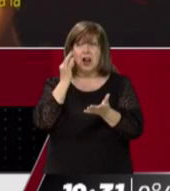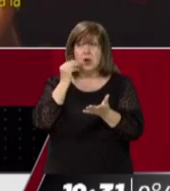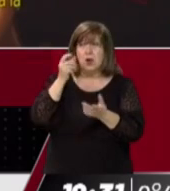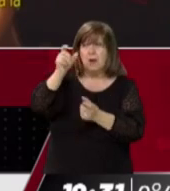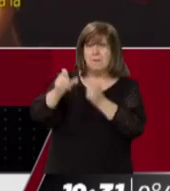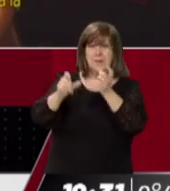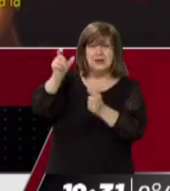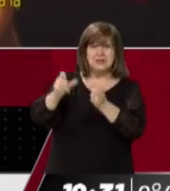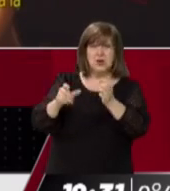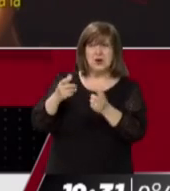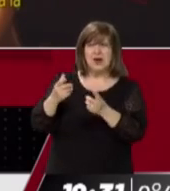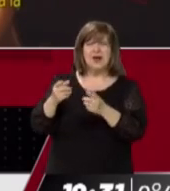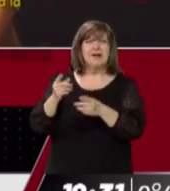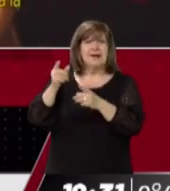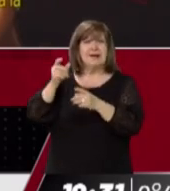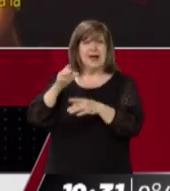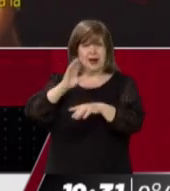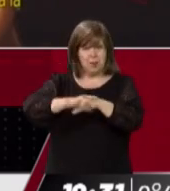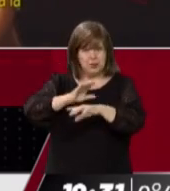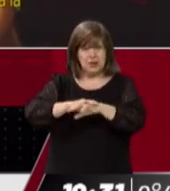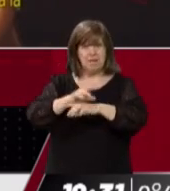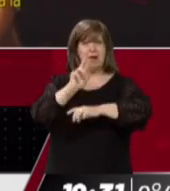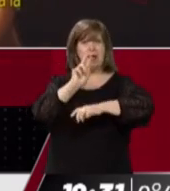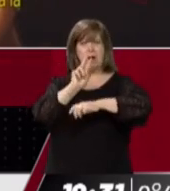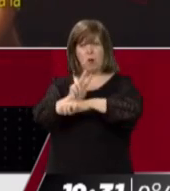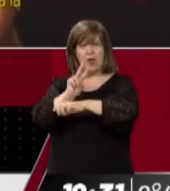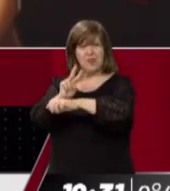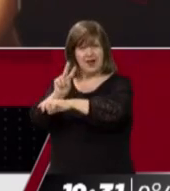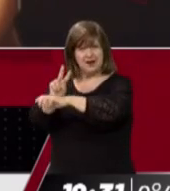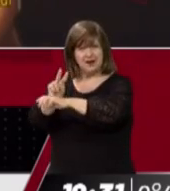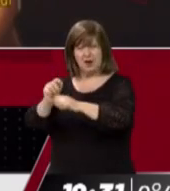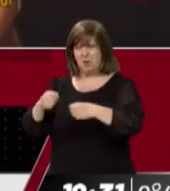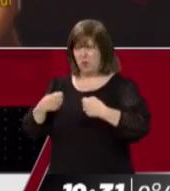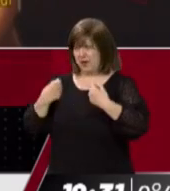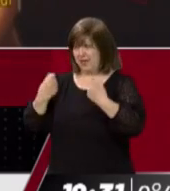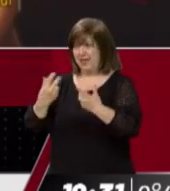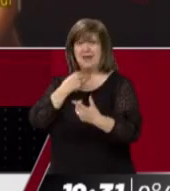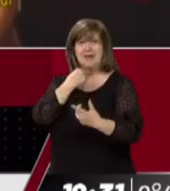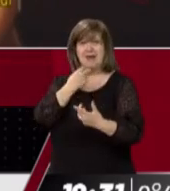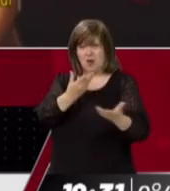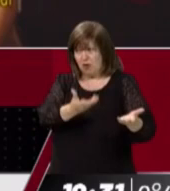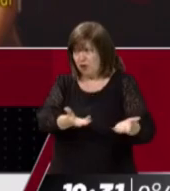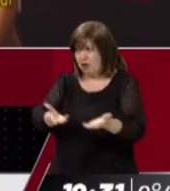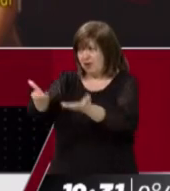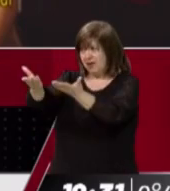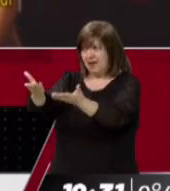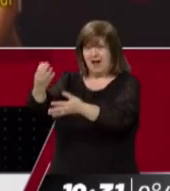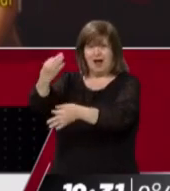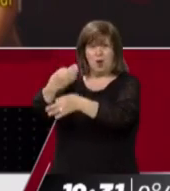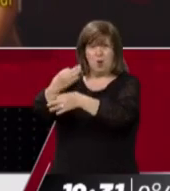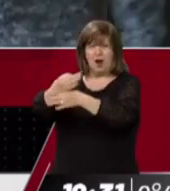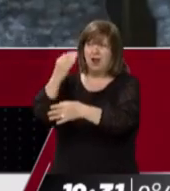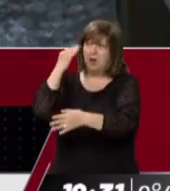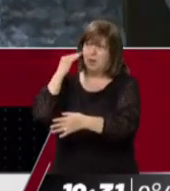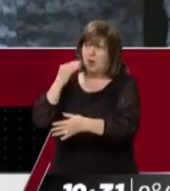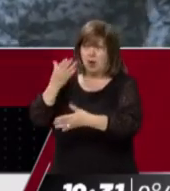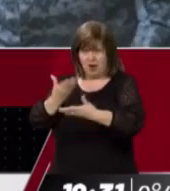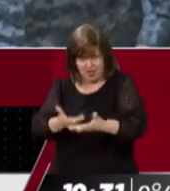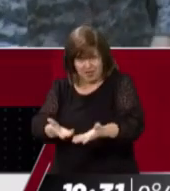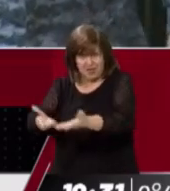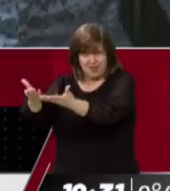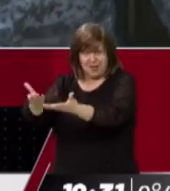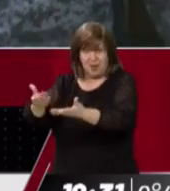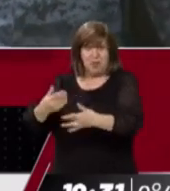le hicieron personas que tenían que haberlos cuidado porque uno se los confió se los confió lo más sarastro confió porque